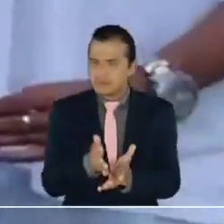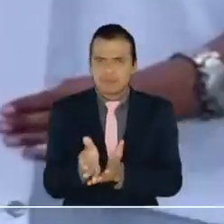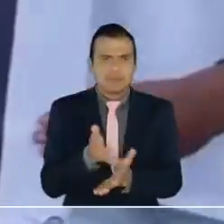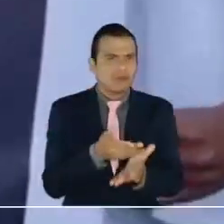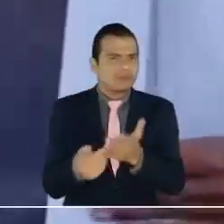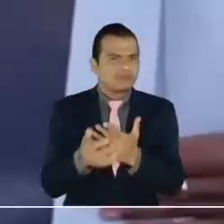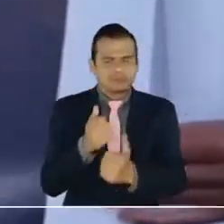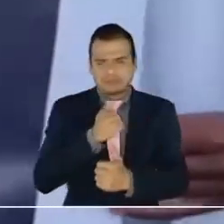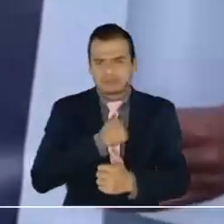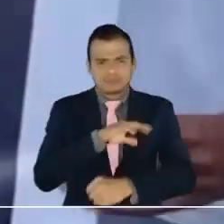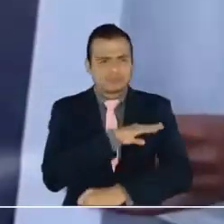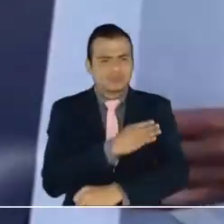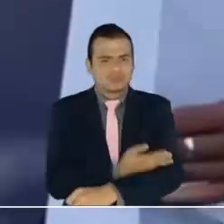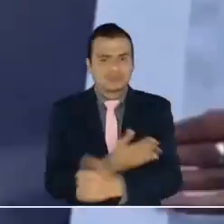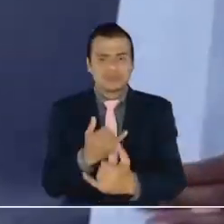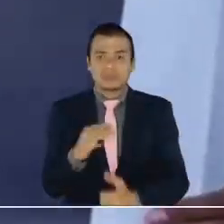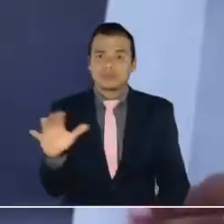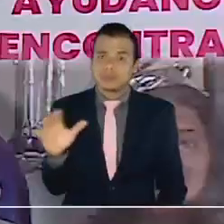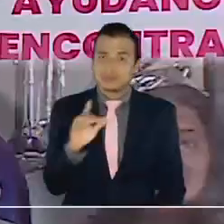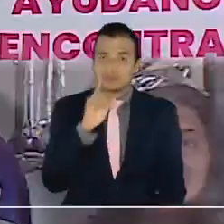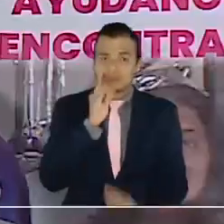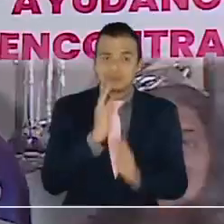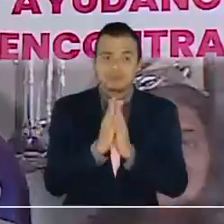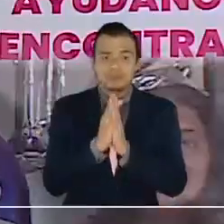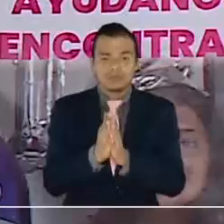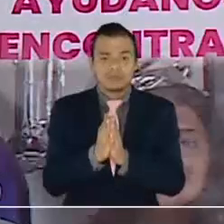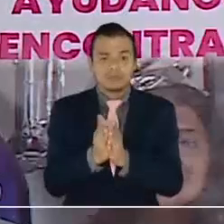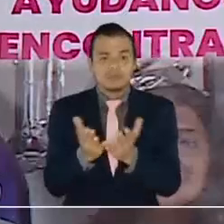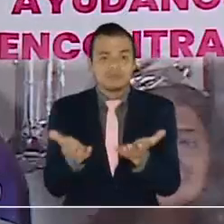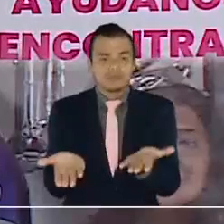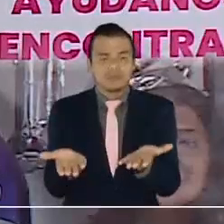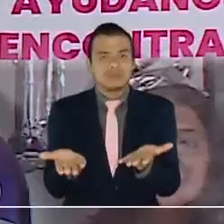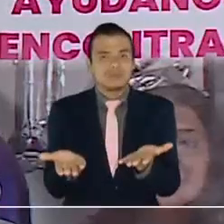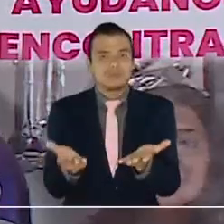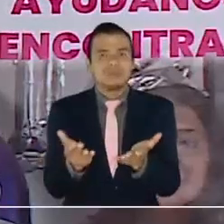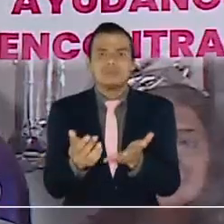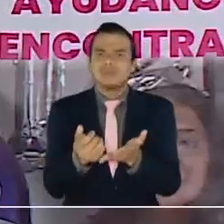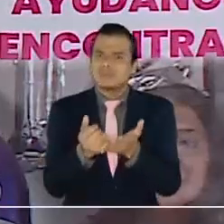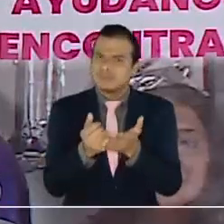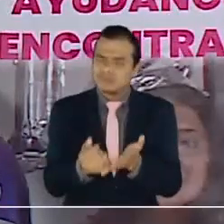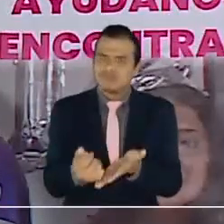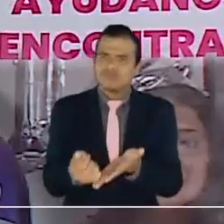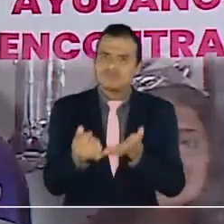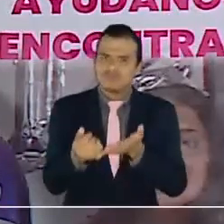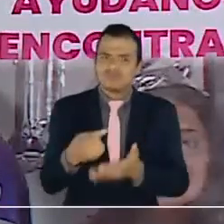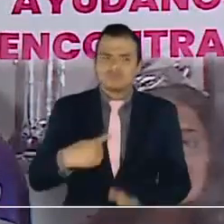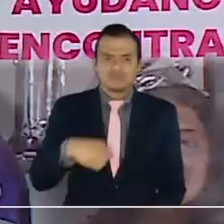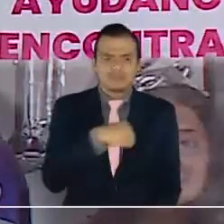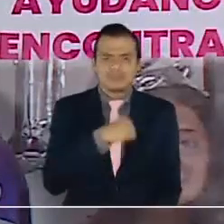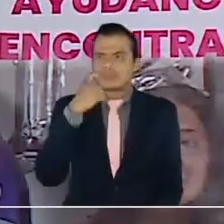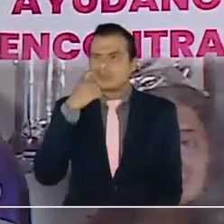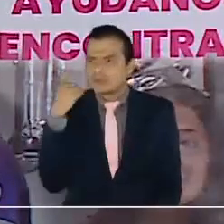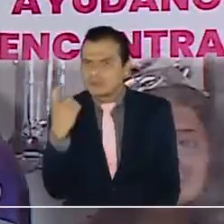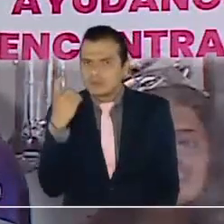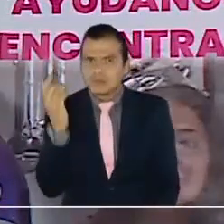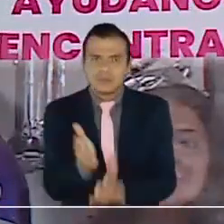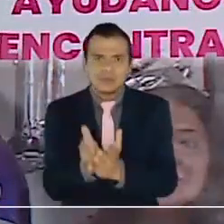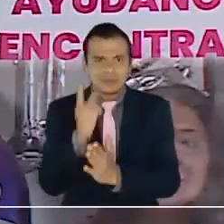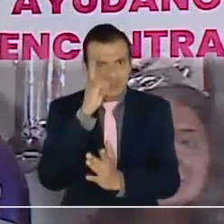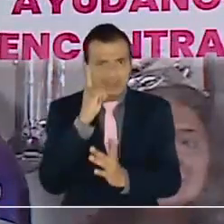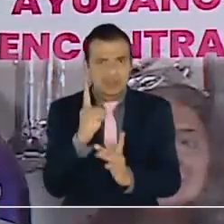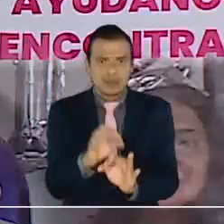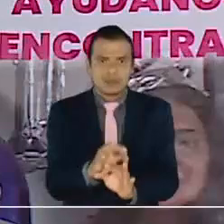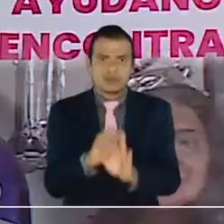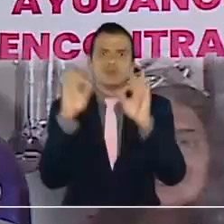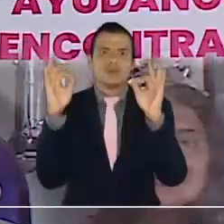Sofía es que se usen perros para la búsqueda. Ellos tienen perros rastreadores, que eso va a ser de gran ayuda.